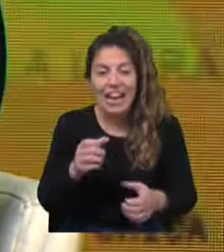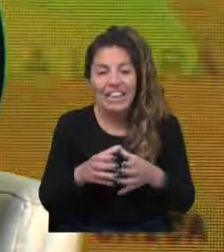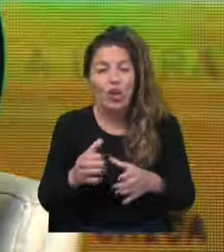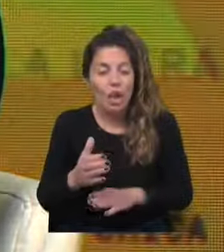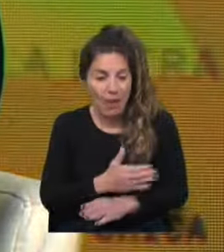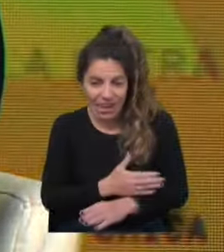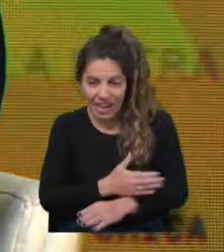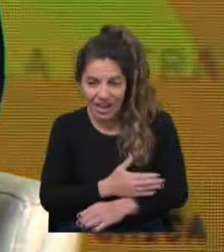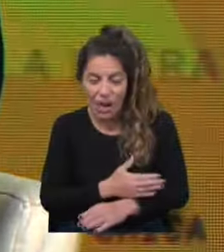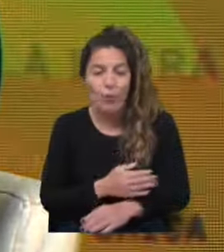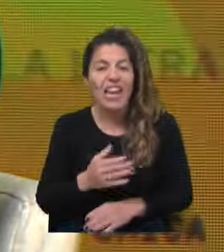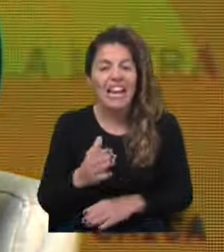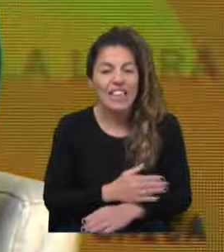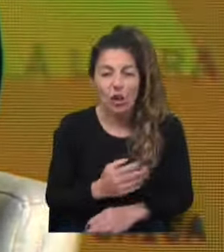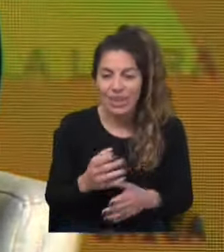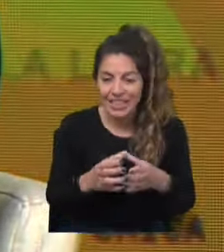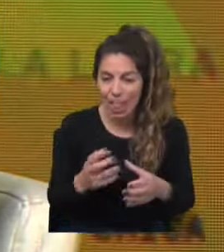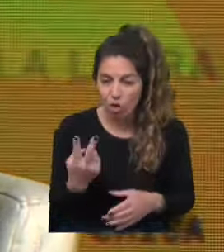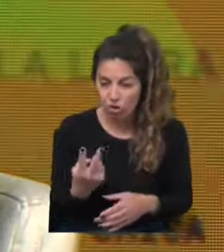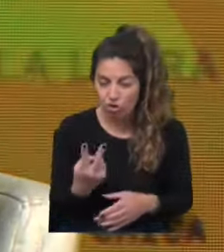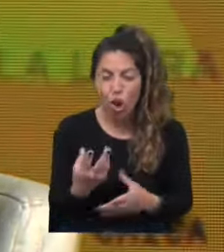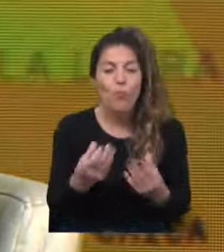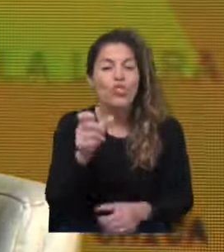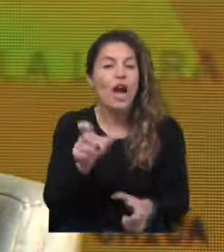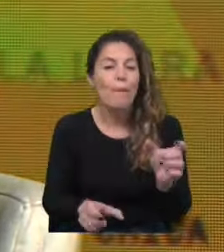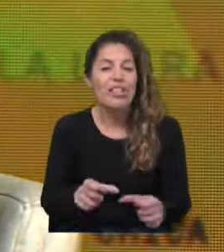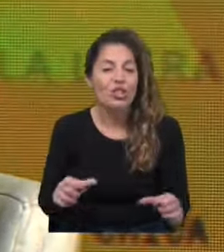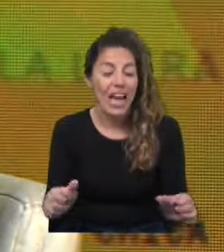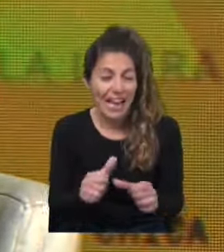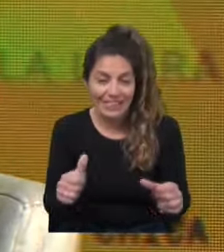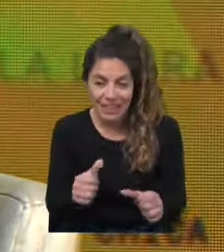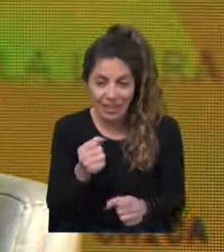como la categoría 2, que a eso iba. Hay mucha gente activa